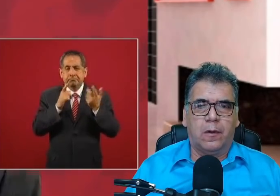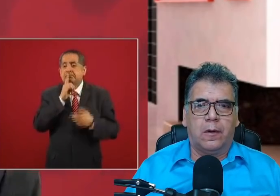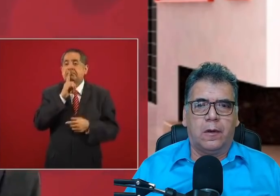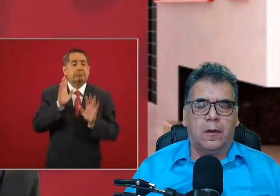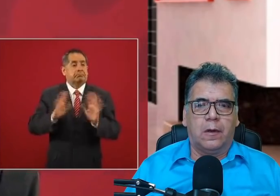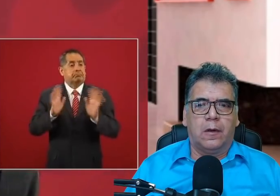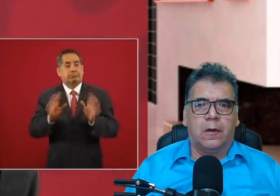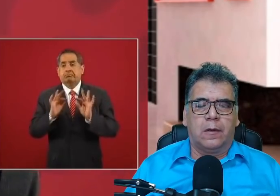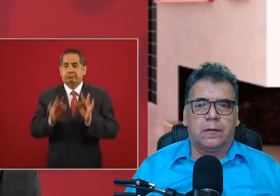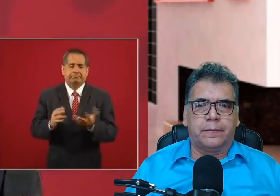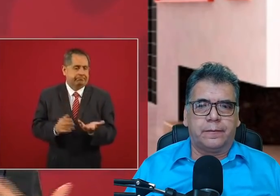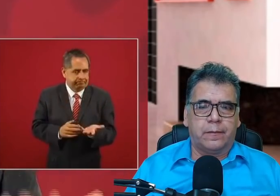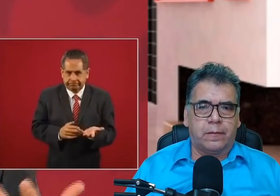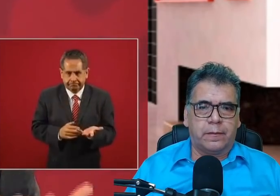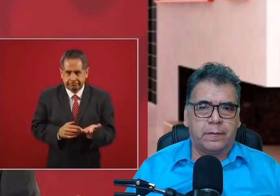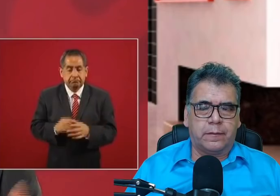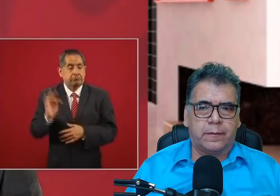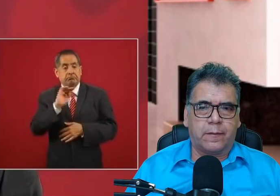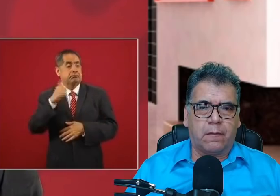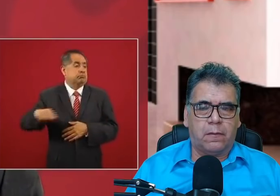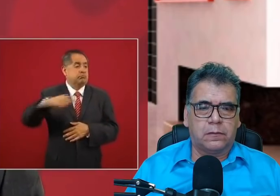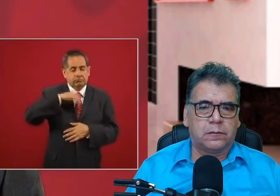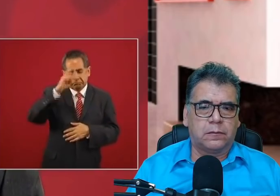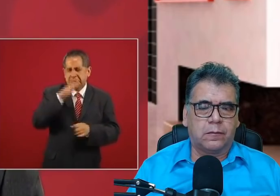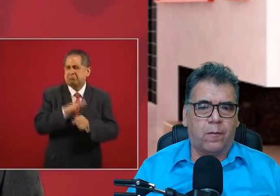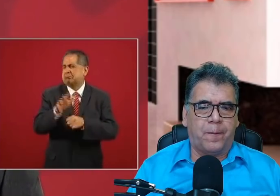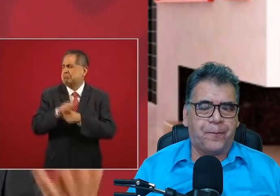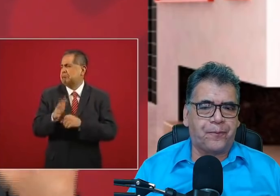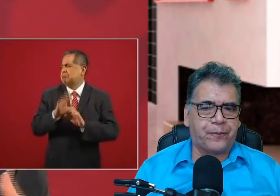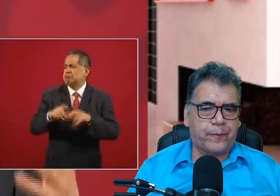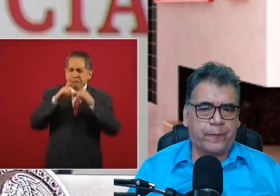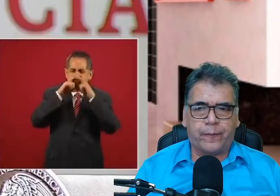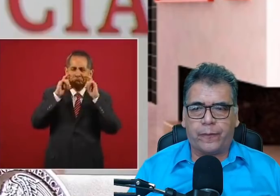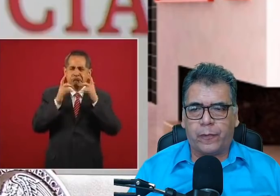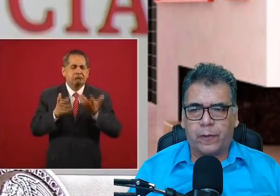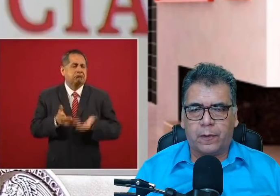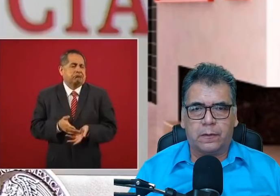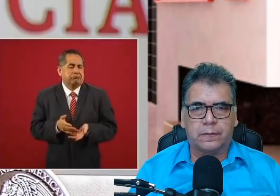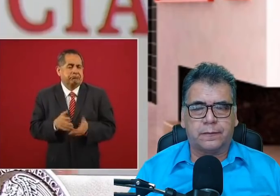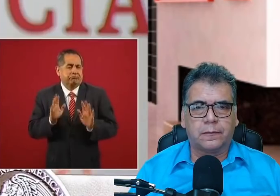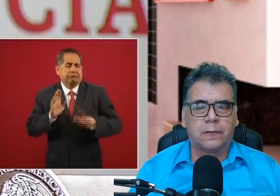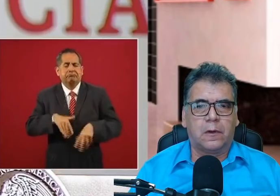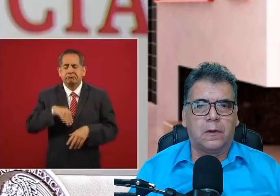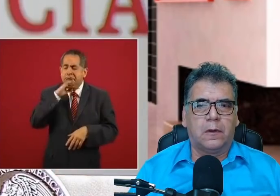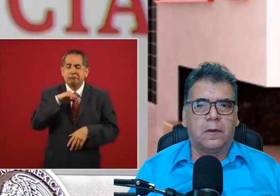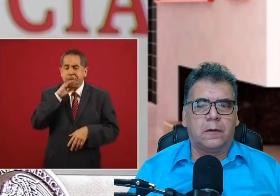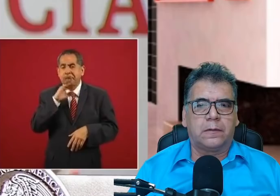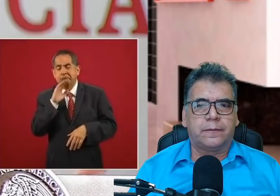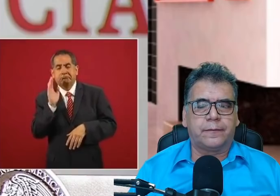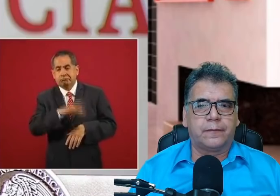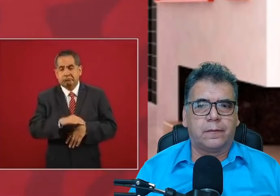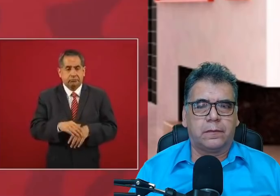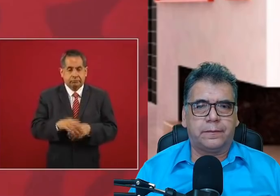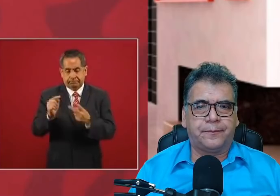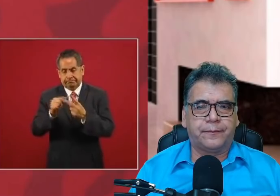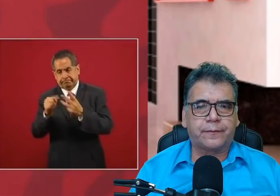consecuencia que personas se confiaran en este aspecto y dejaran de ser cuidadosas y cuidadosos de los